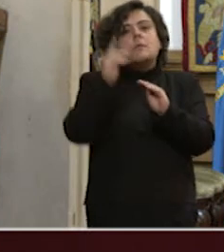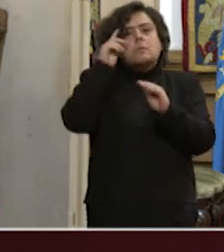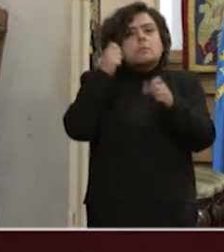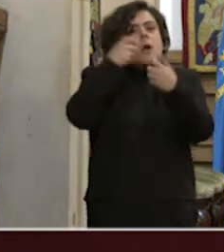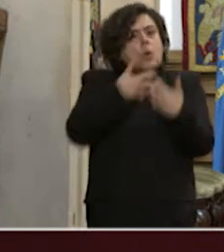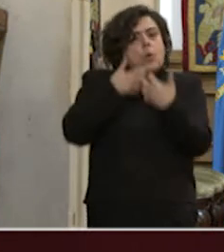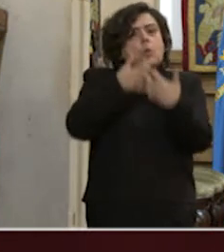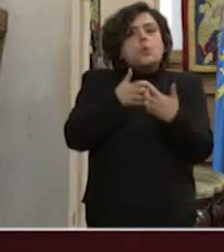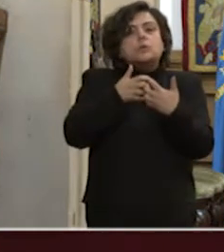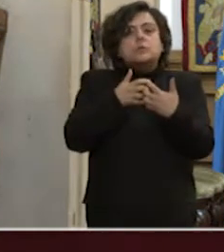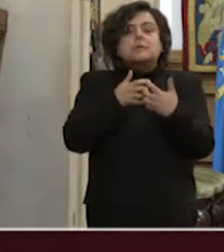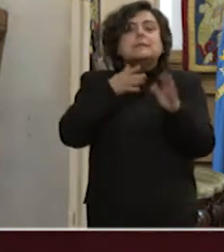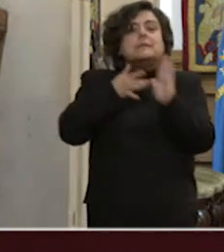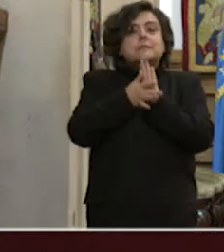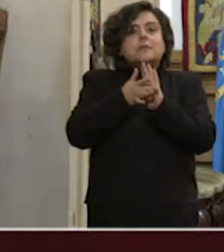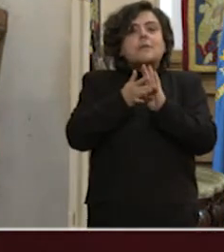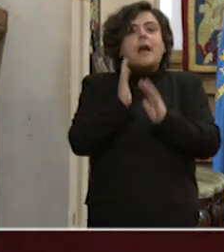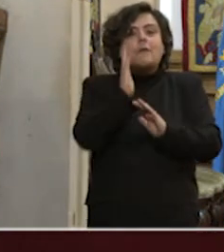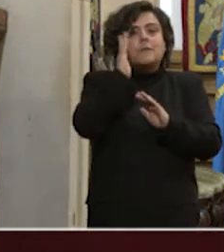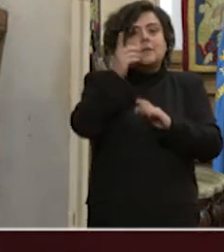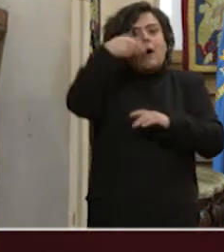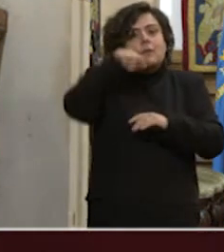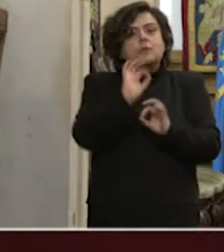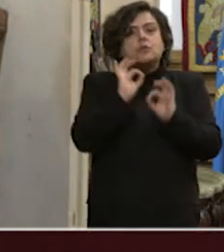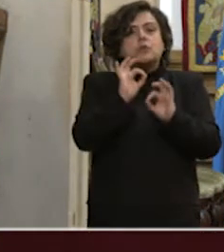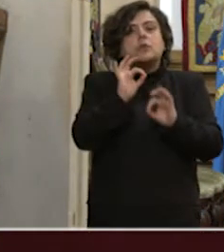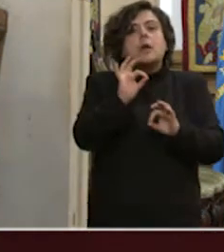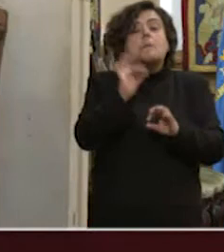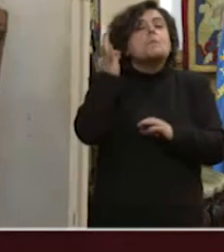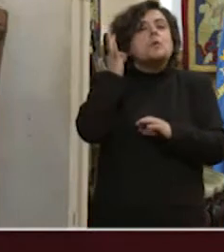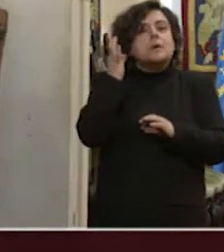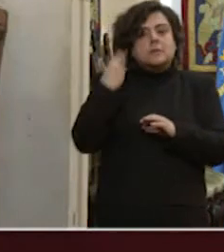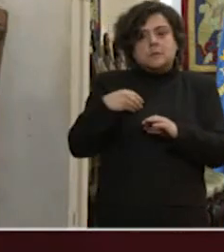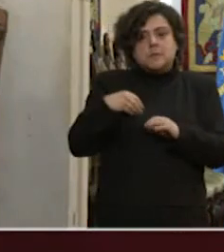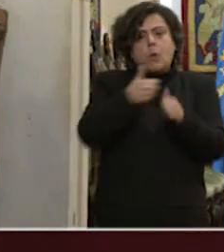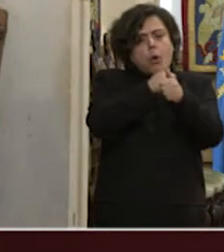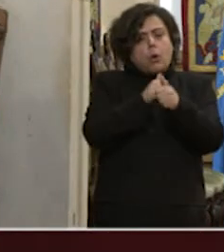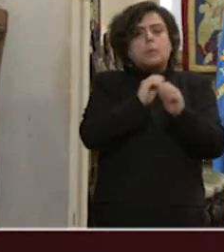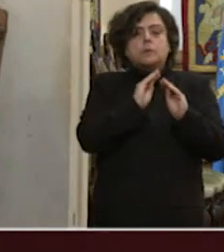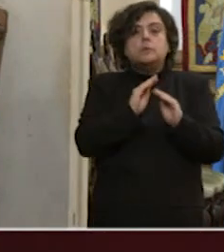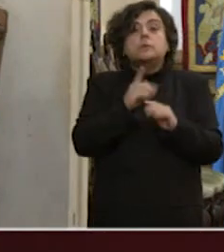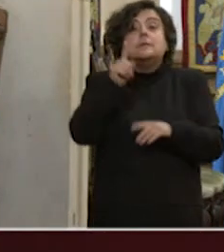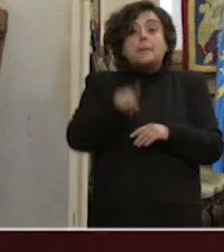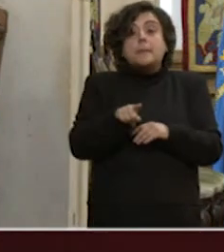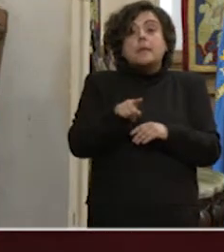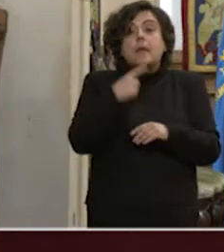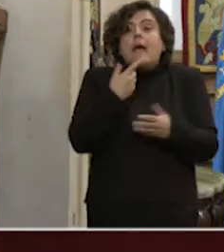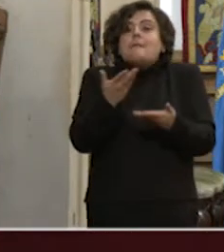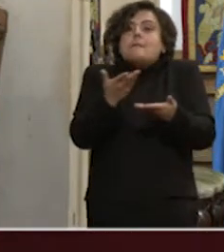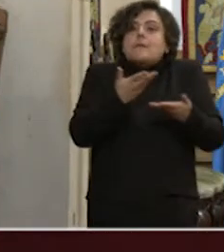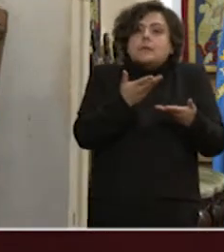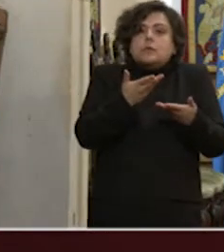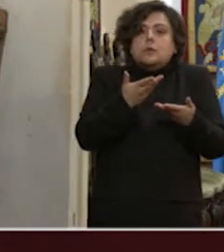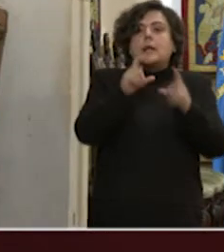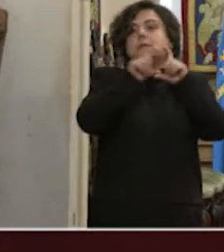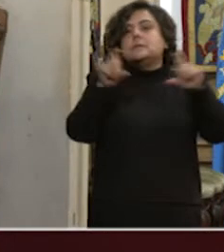entre las y los galardonados, especialmente entre las mujeres como ella. Al tiempo que invito a las importantes